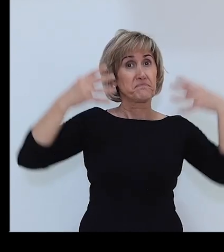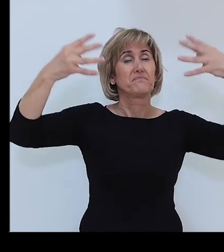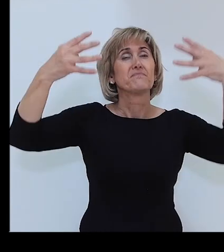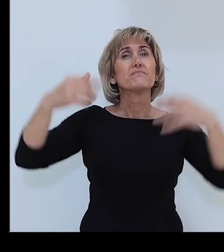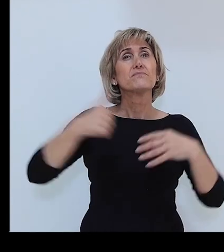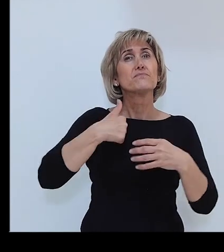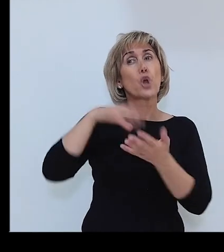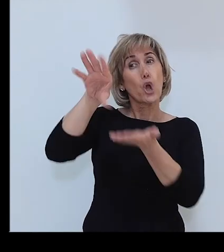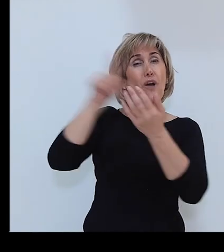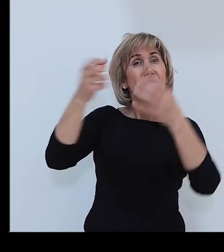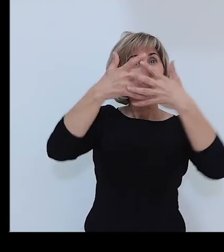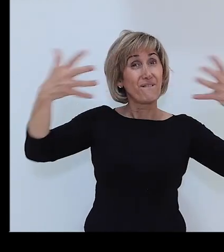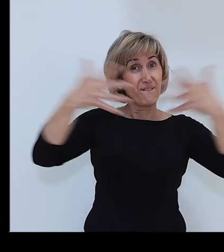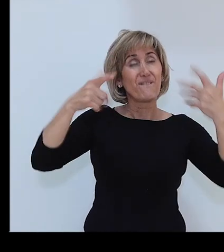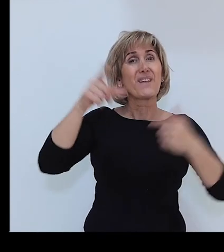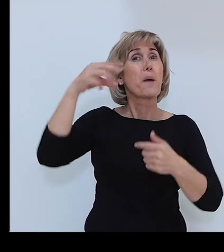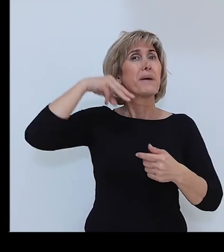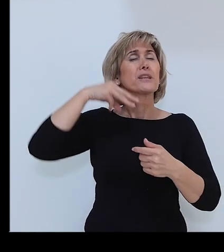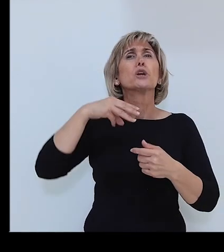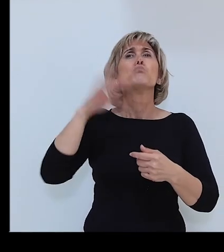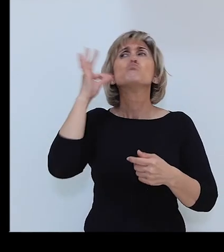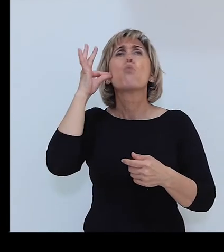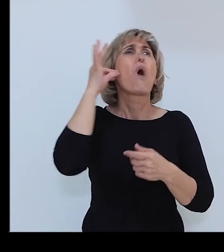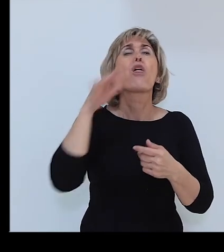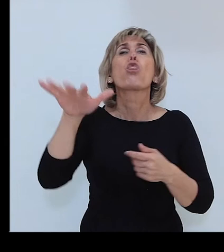Bueno, yo me quedo con,